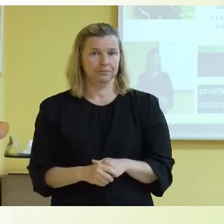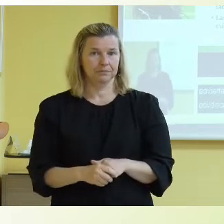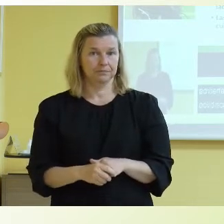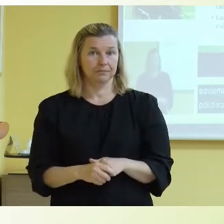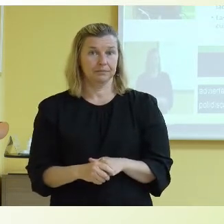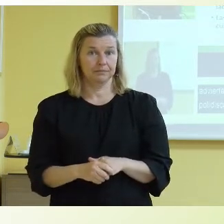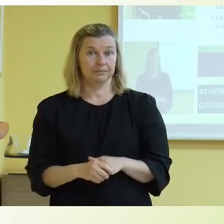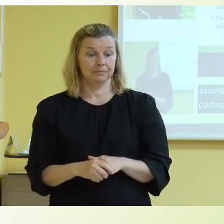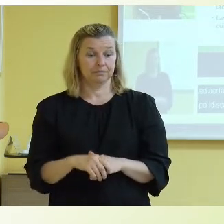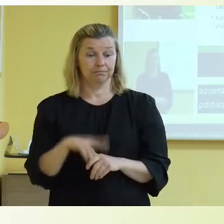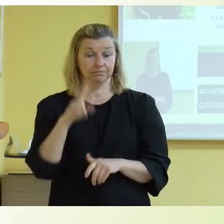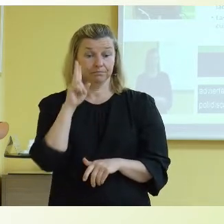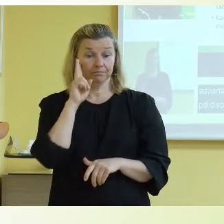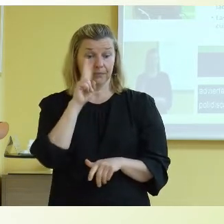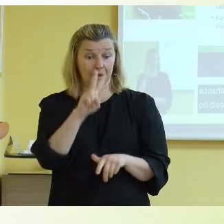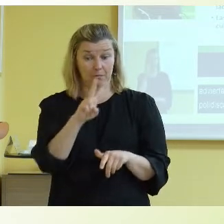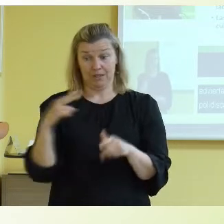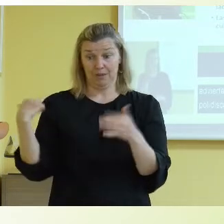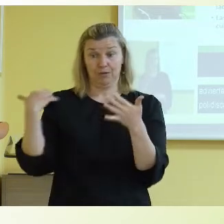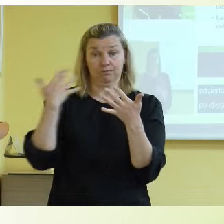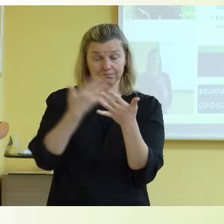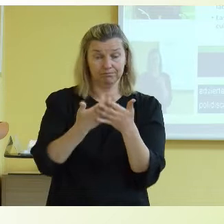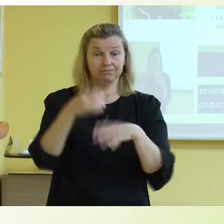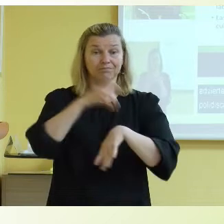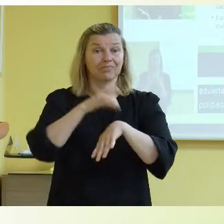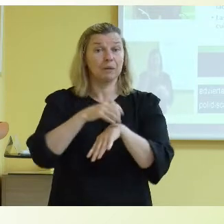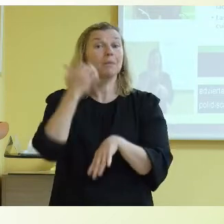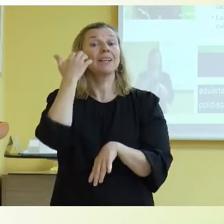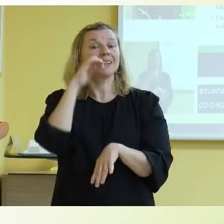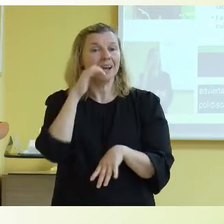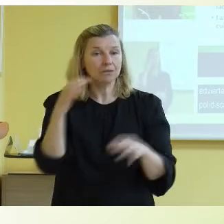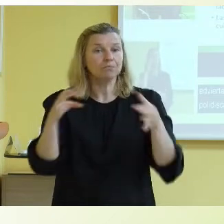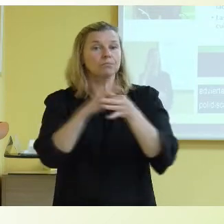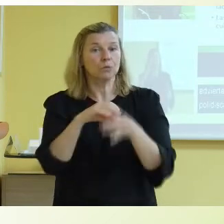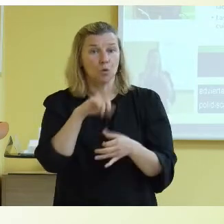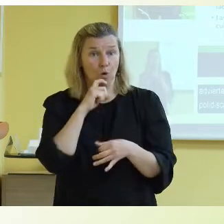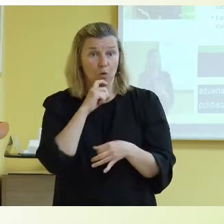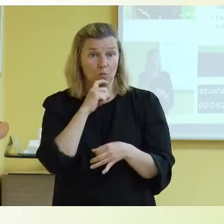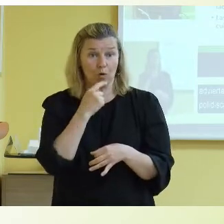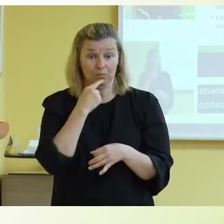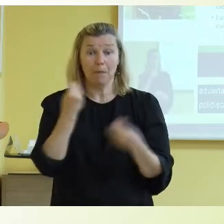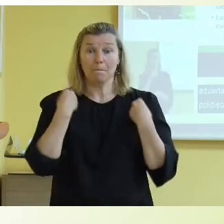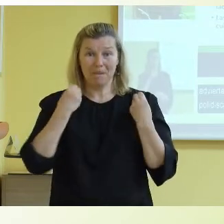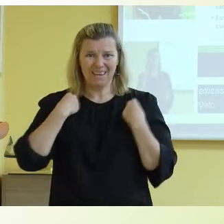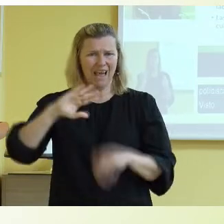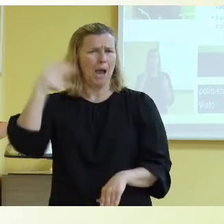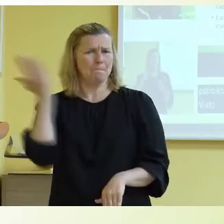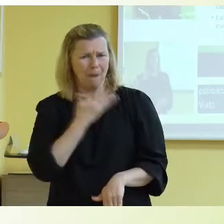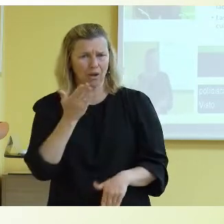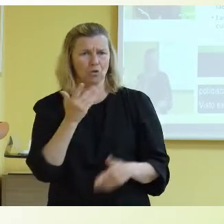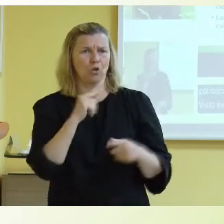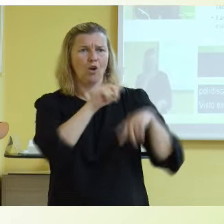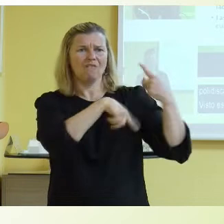Visto un poco este panorama, ¿qué es lo que tenemos de las enfermedades raras? Habíamos dicho que tienen un gran impacto sobre la vida de las familias, de